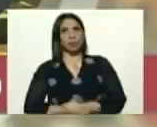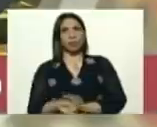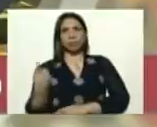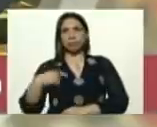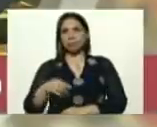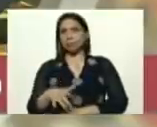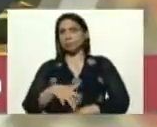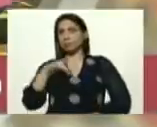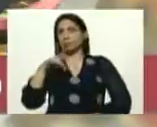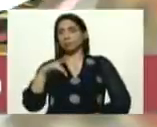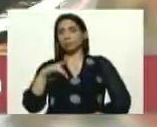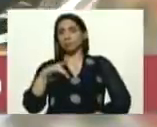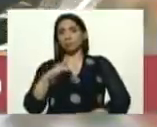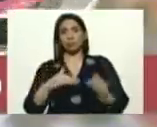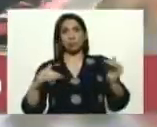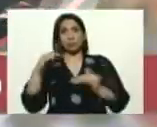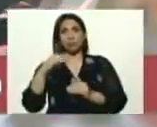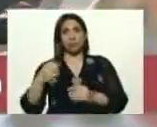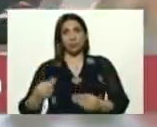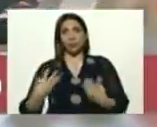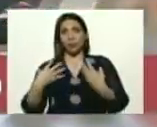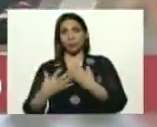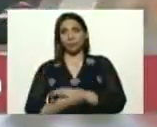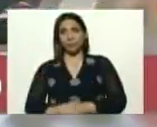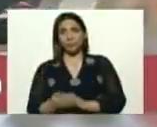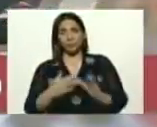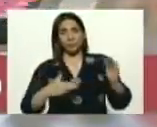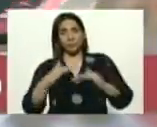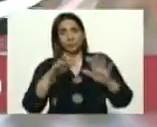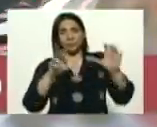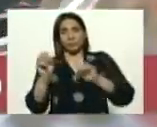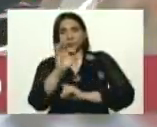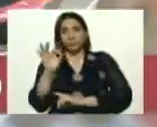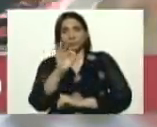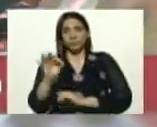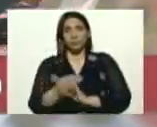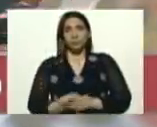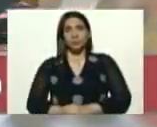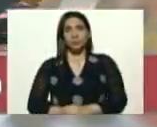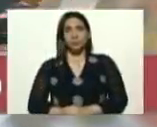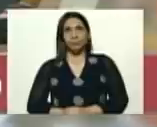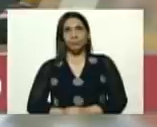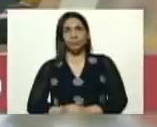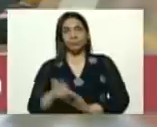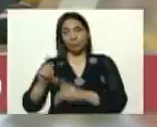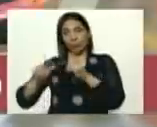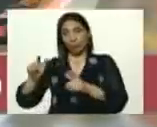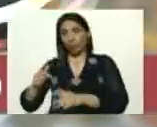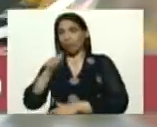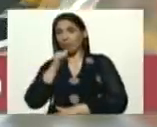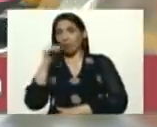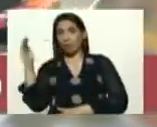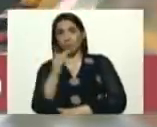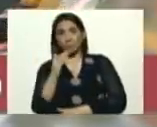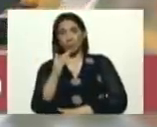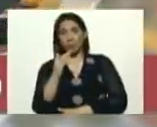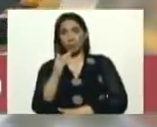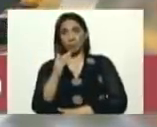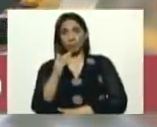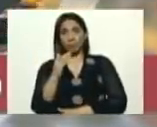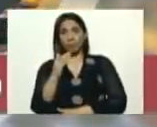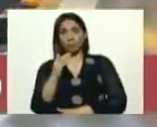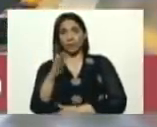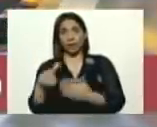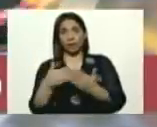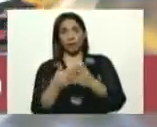muy alta tasa de contagio, supera el 80% los casos de quienes están regresando, y eso